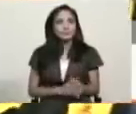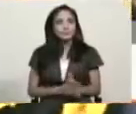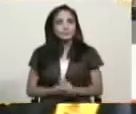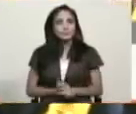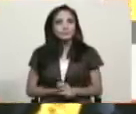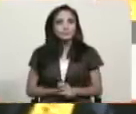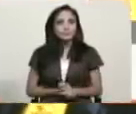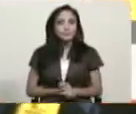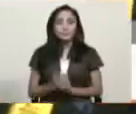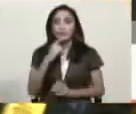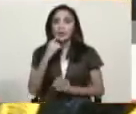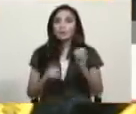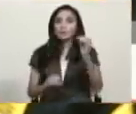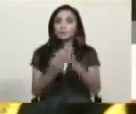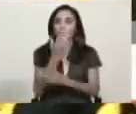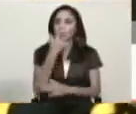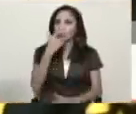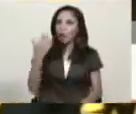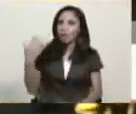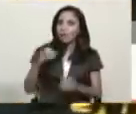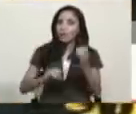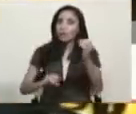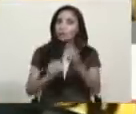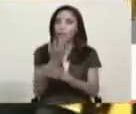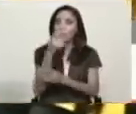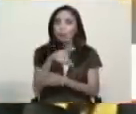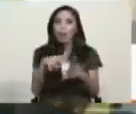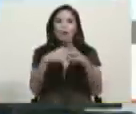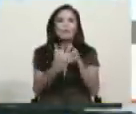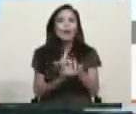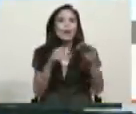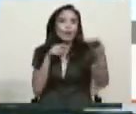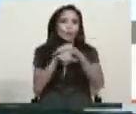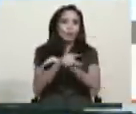Y se fundó la misión Barrio Adentro,